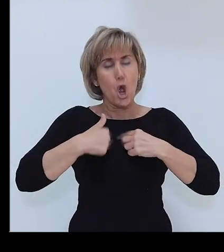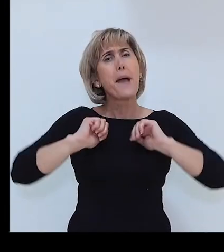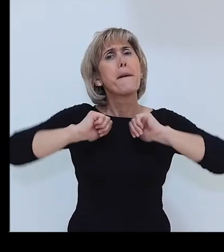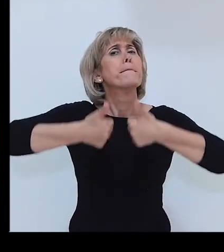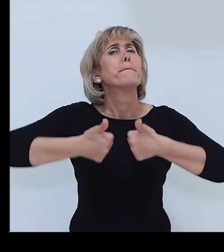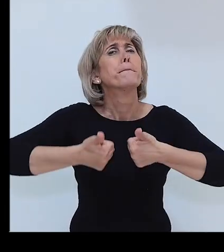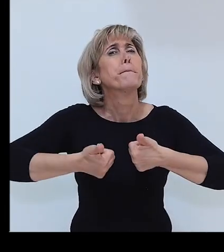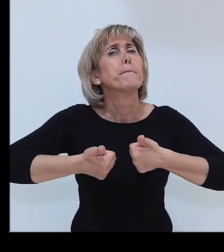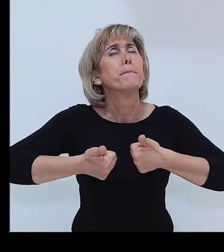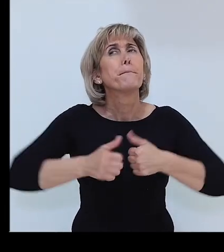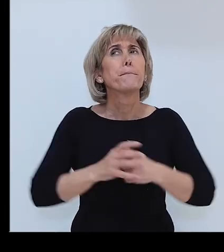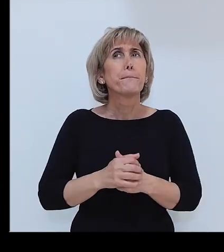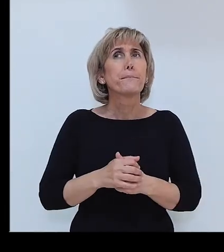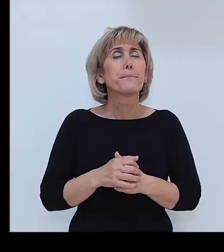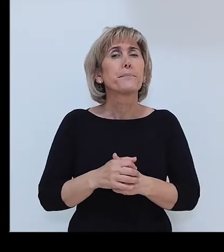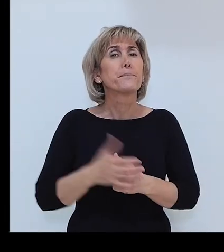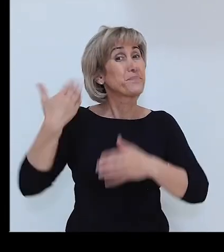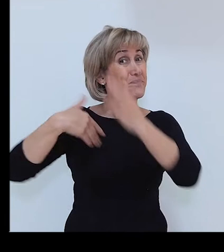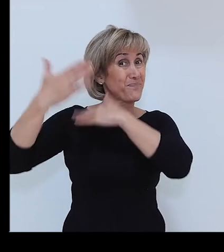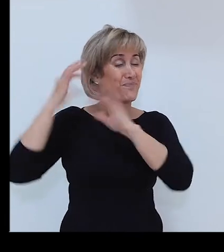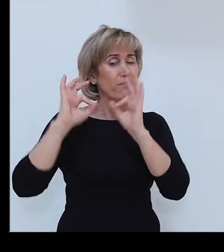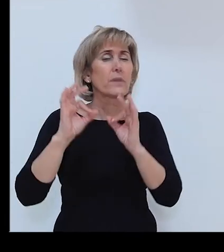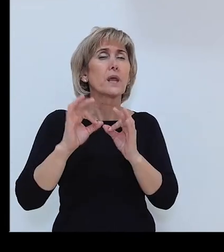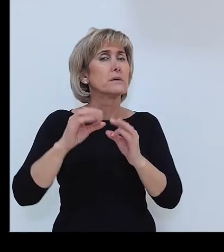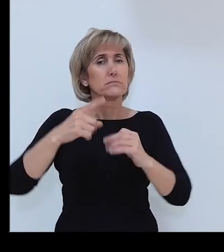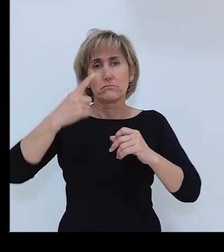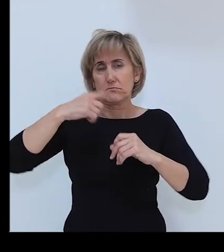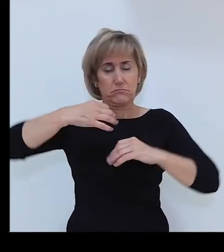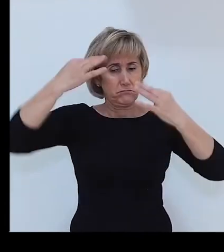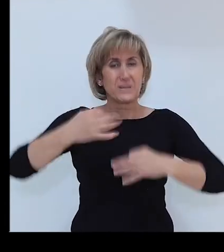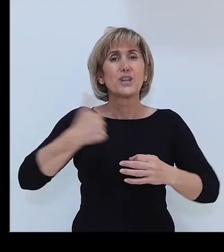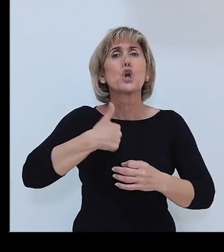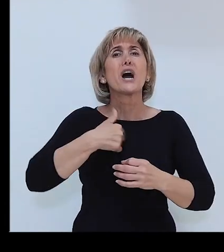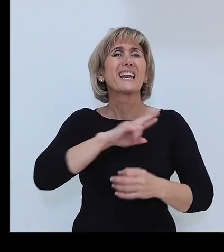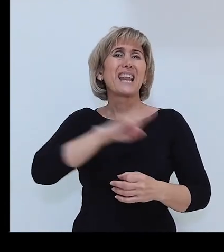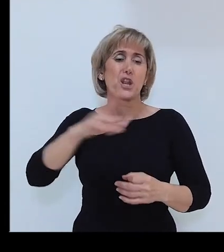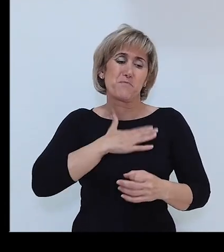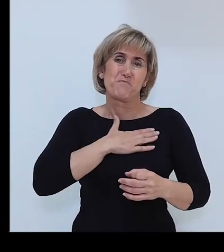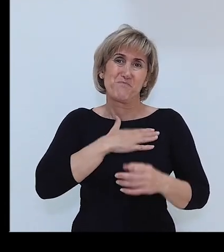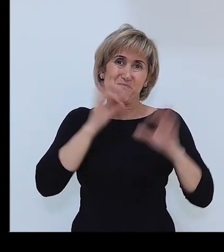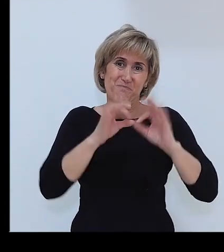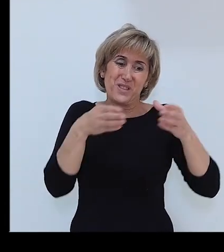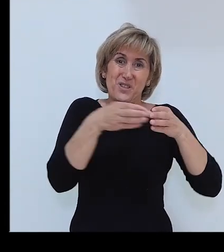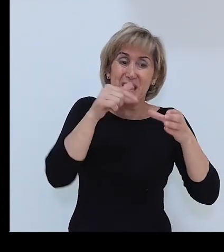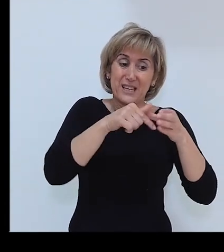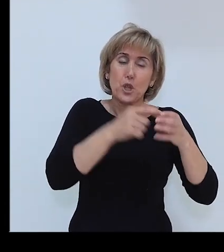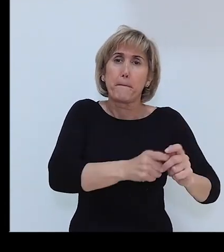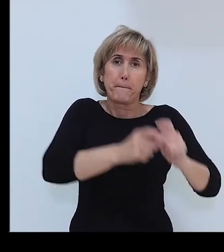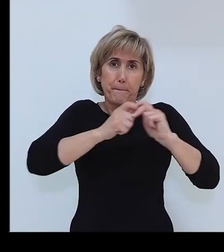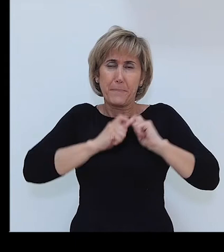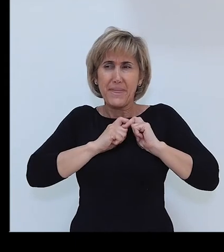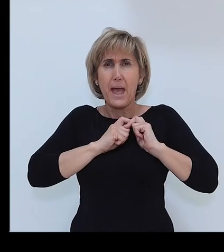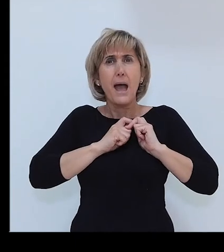Ella misma dice de sí misma que empezó, digamos, con una convicción